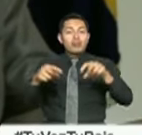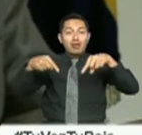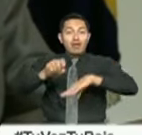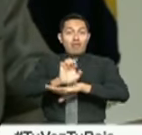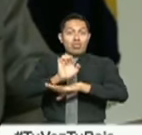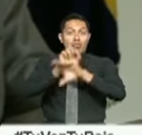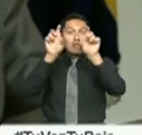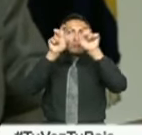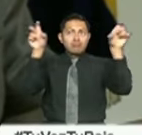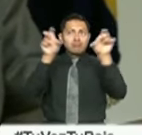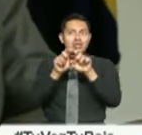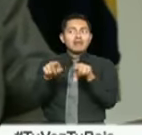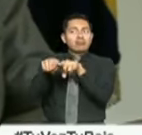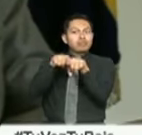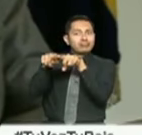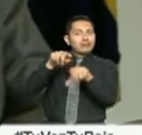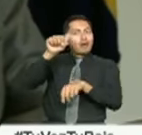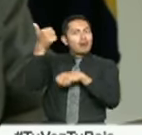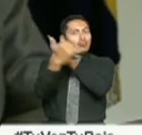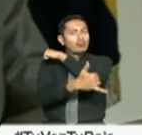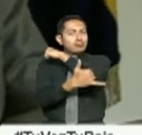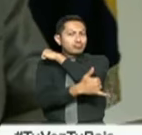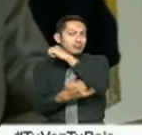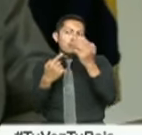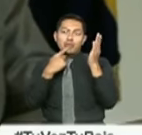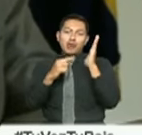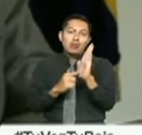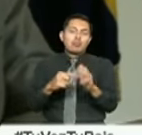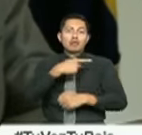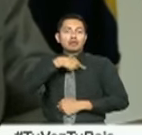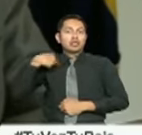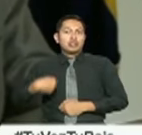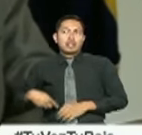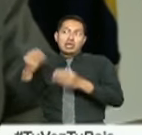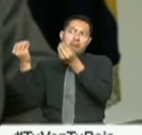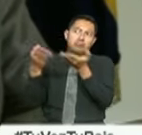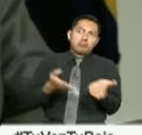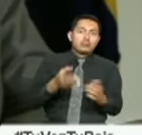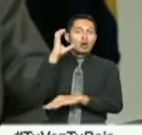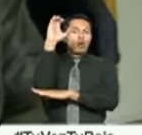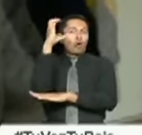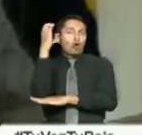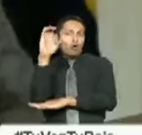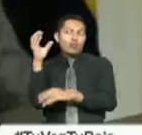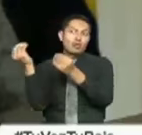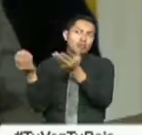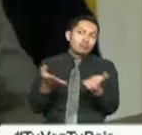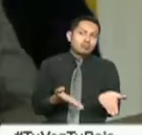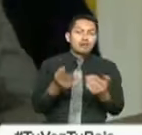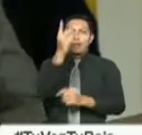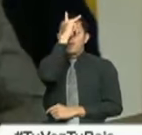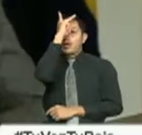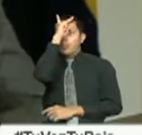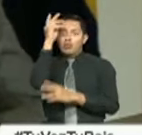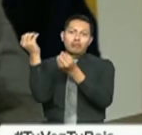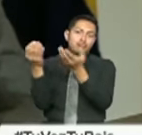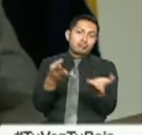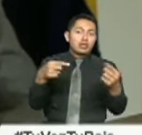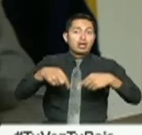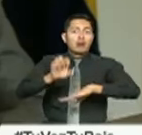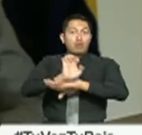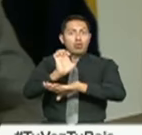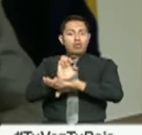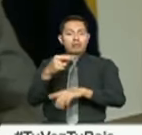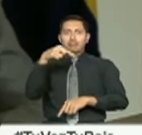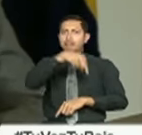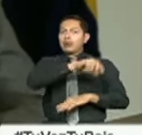con productos chinos, con productos colombianos y peruanos. Las tasas, digamos, los